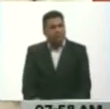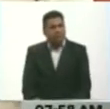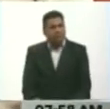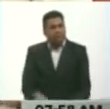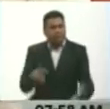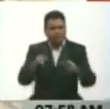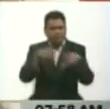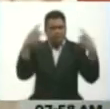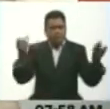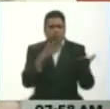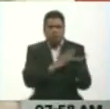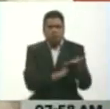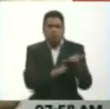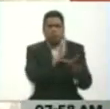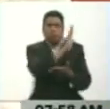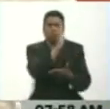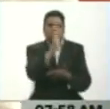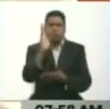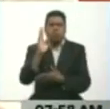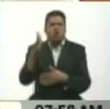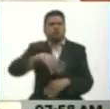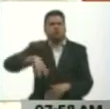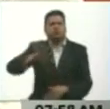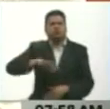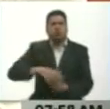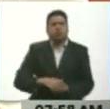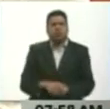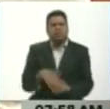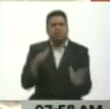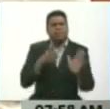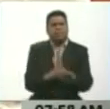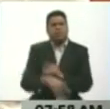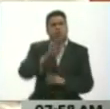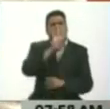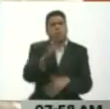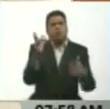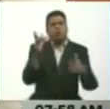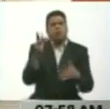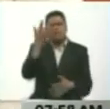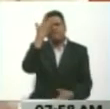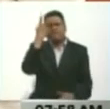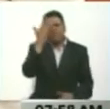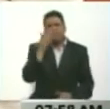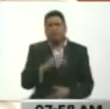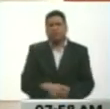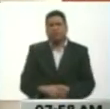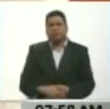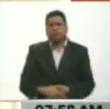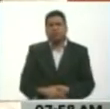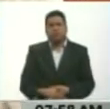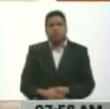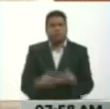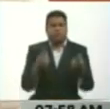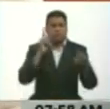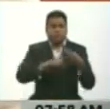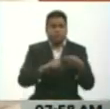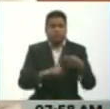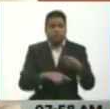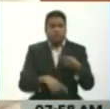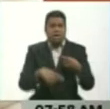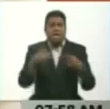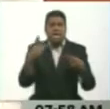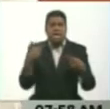hemerográficos de lo que ocurrió aquí después de la rebelión cívico-militar del 4 de febrero. Se suspendieron todos los derechos, el derecho a la vida,